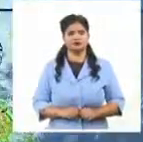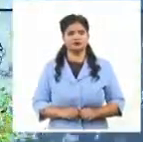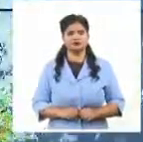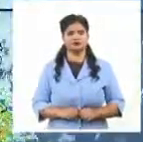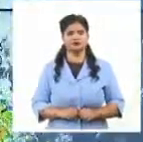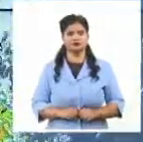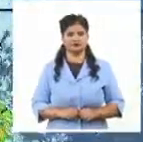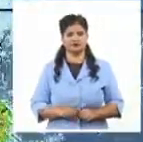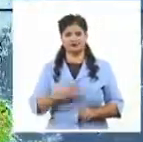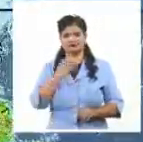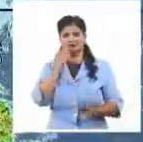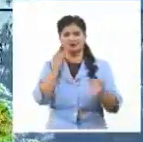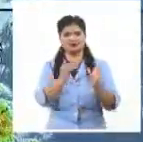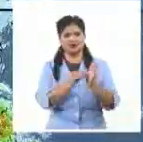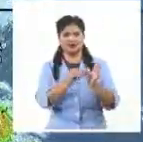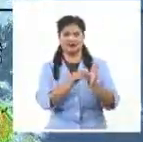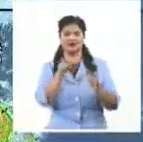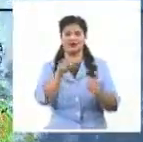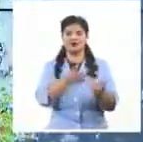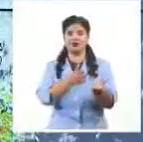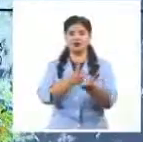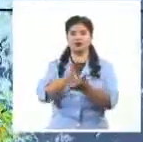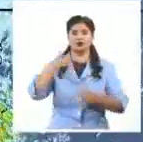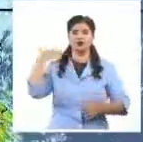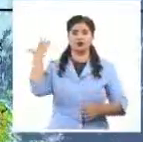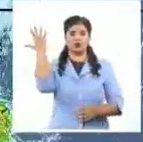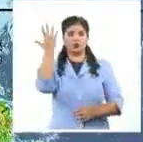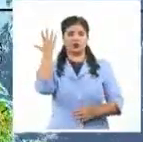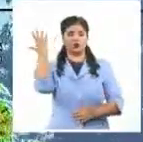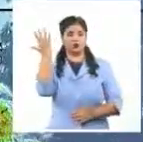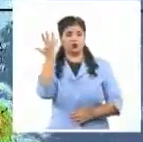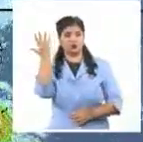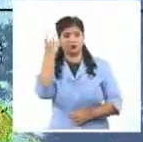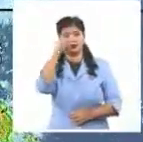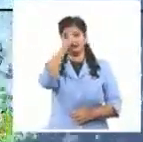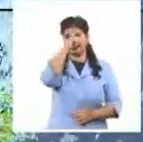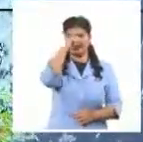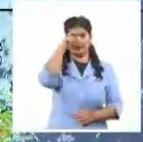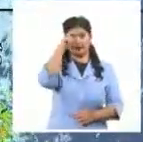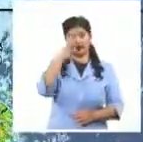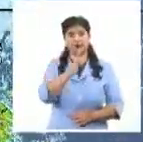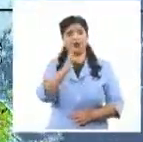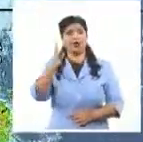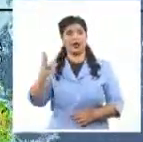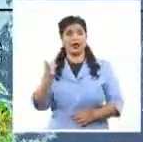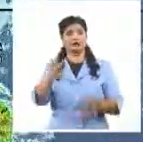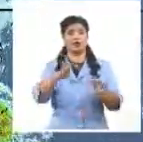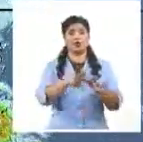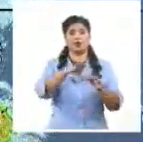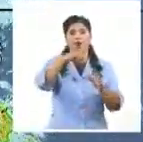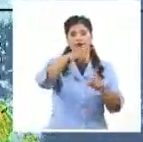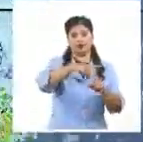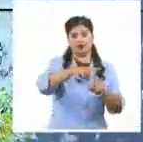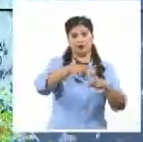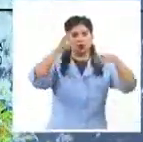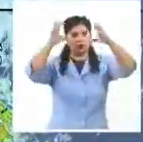Hola, ¿qué tal? Muy buenas tardes. Ha continuado lloviendo, principalmente desde las provincias de Santi Espíritu hasta la provincia de Guantánamo. Los registros